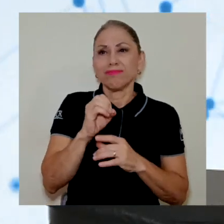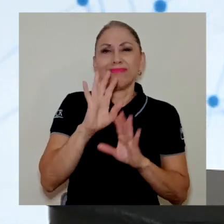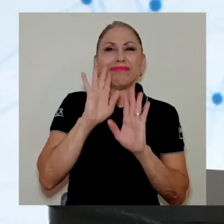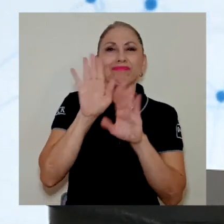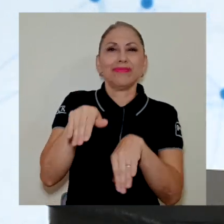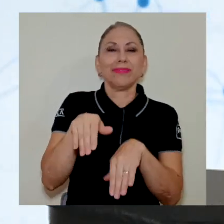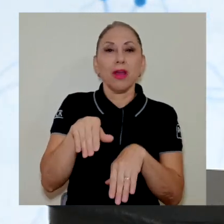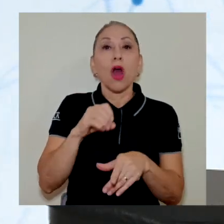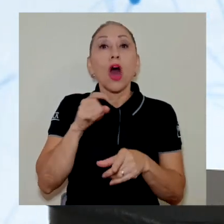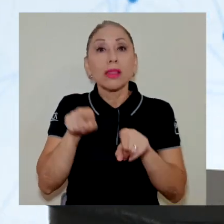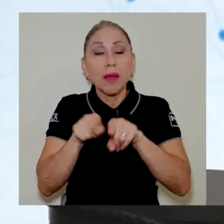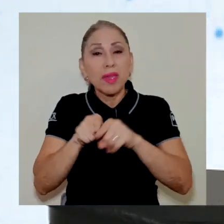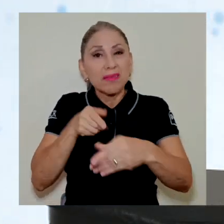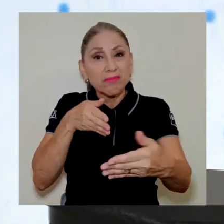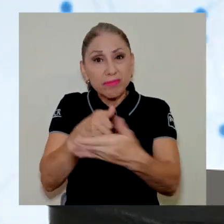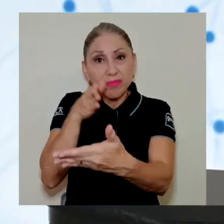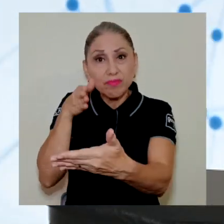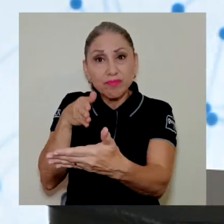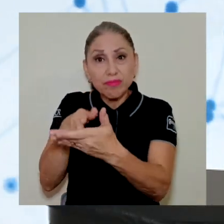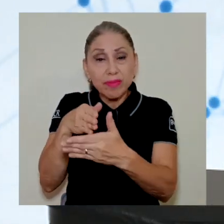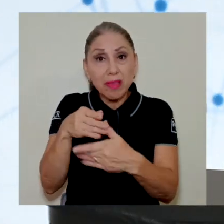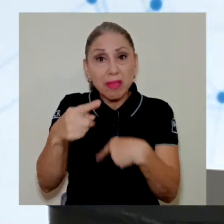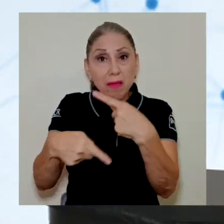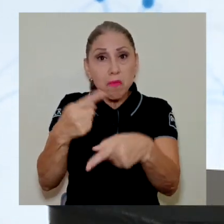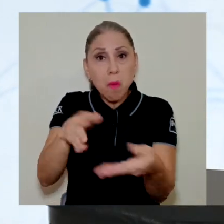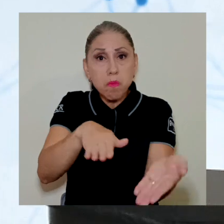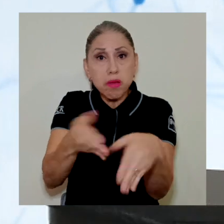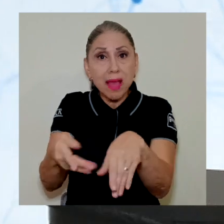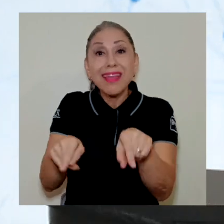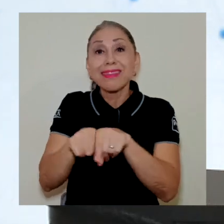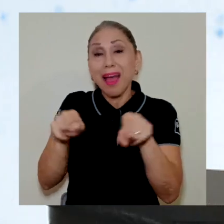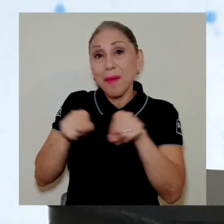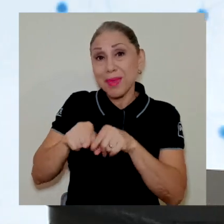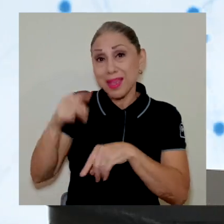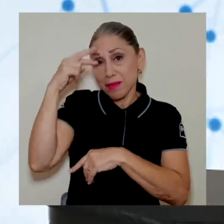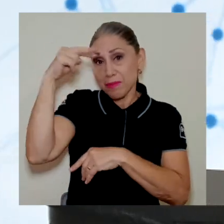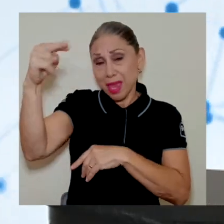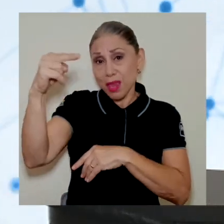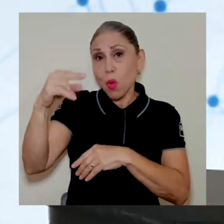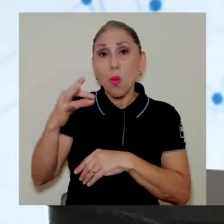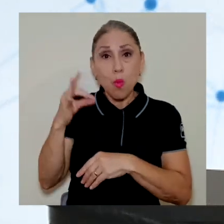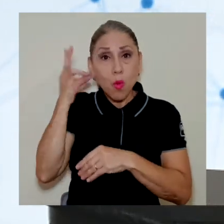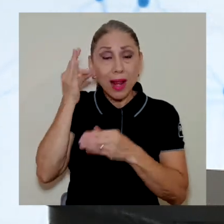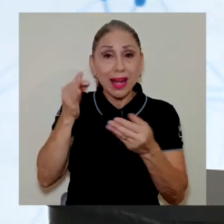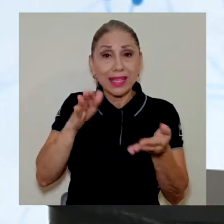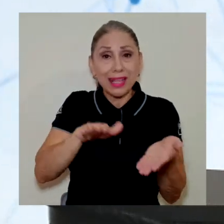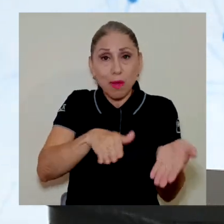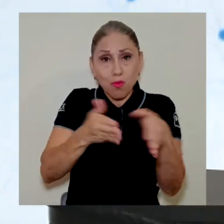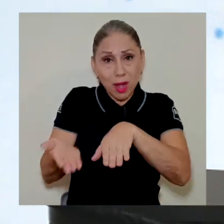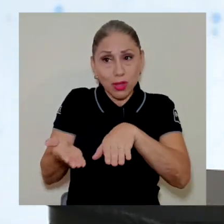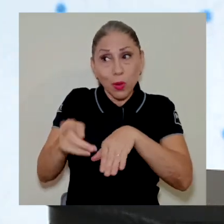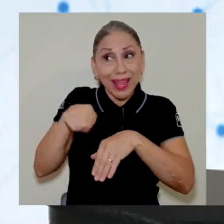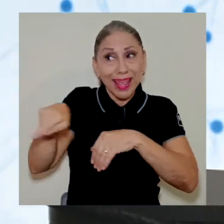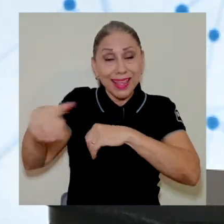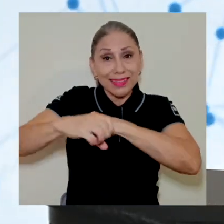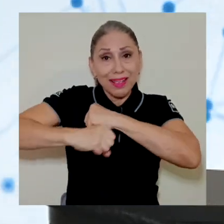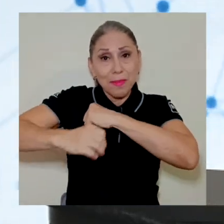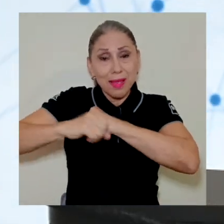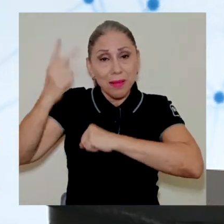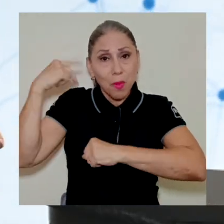hasta amenazas de muerte. Y también en México han muerto mujeres que están en campaña política,